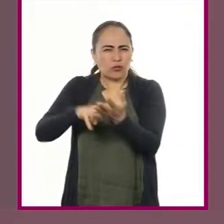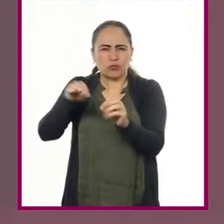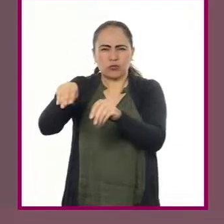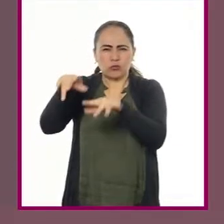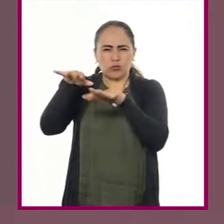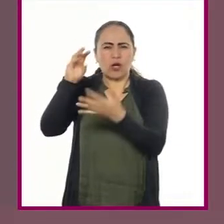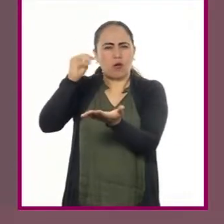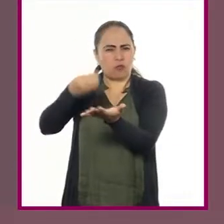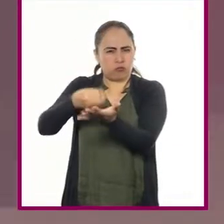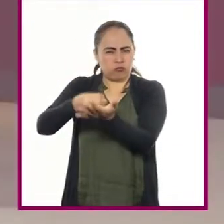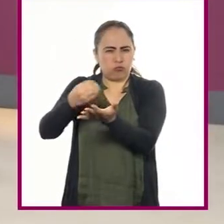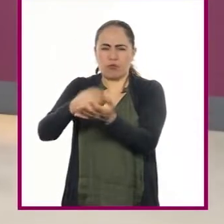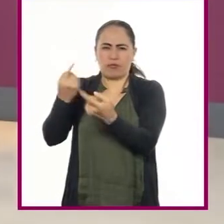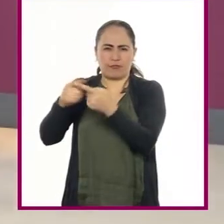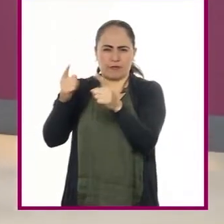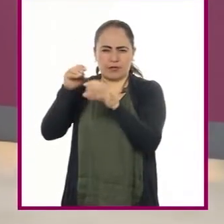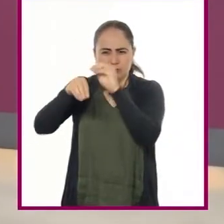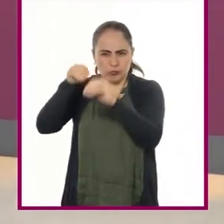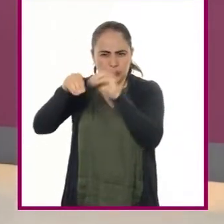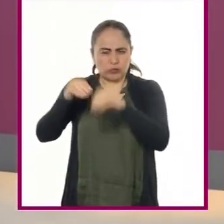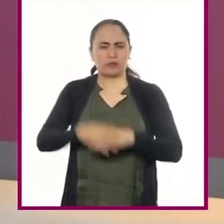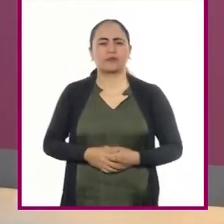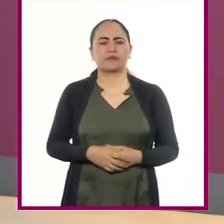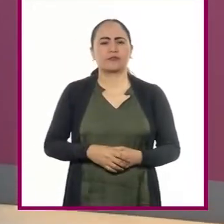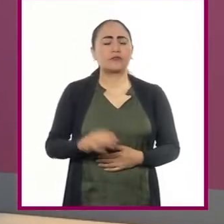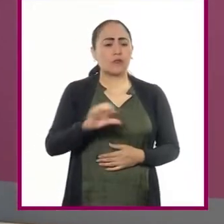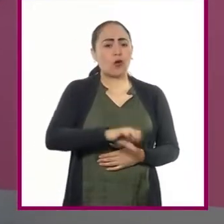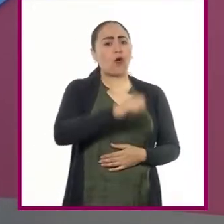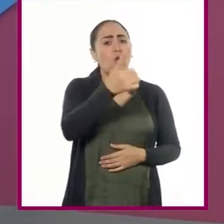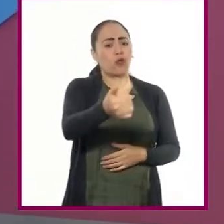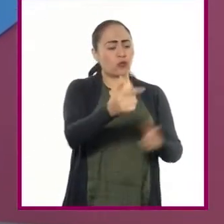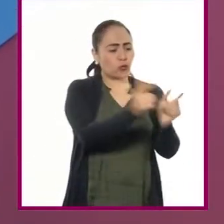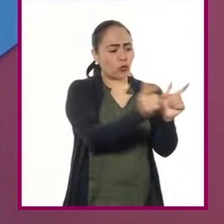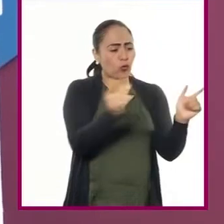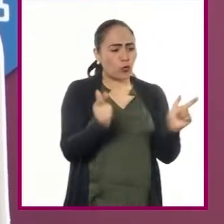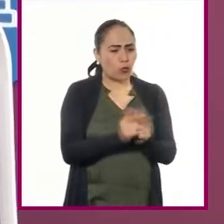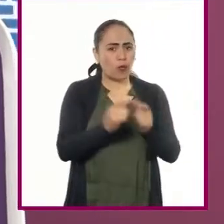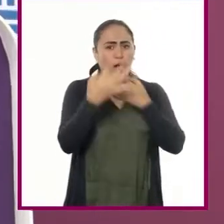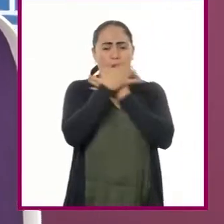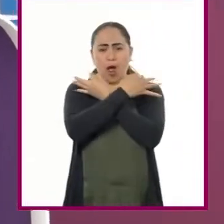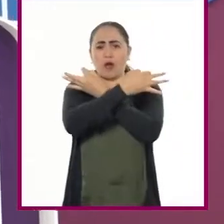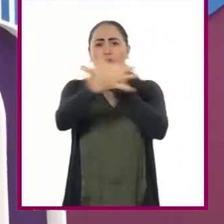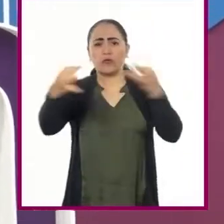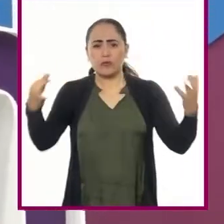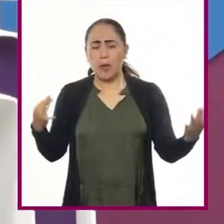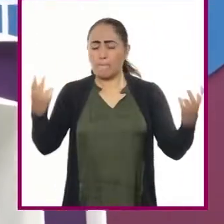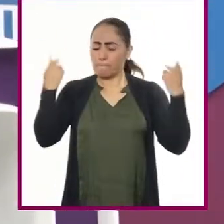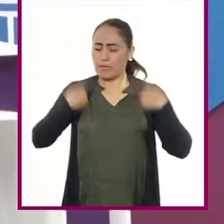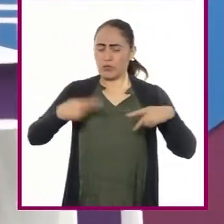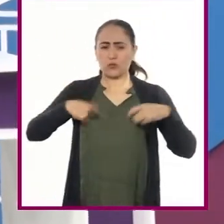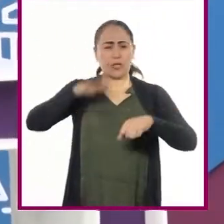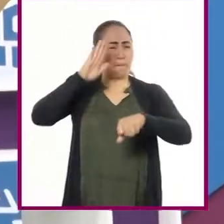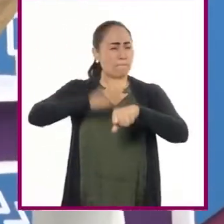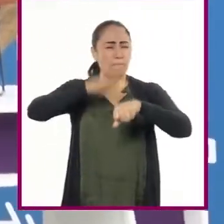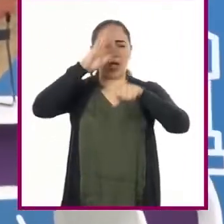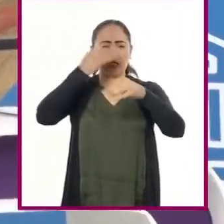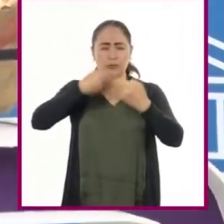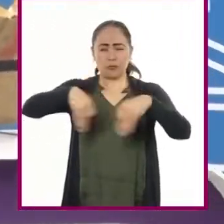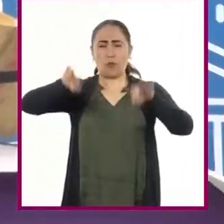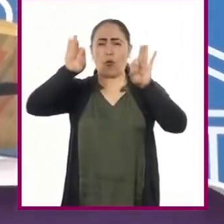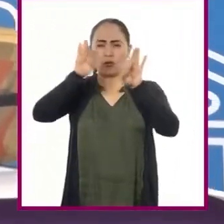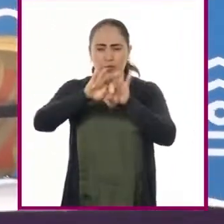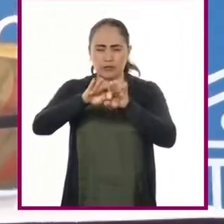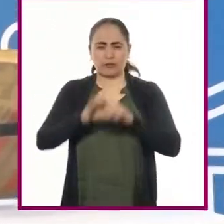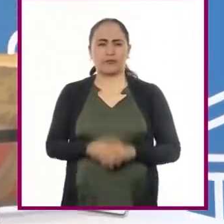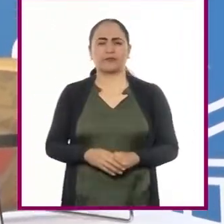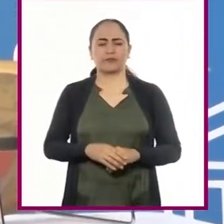acólitos, sonando campanitas de plata, anunciaba el arribo del personaje principal de la procesión. Bajo un rico